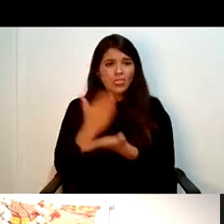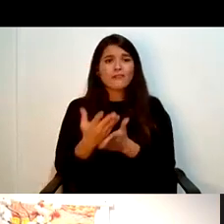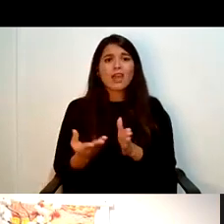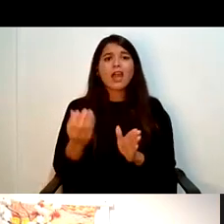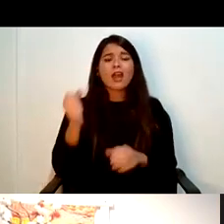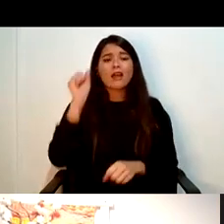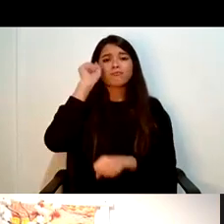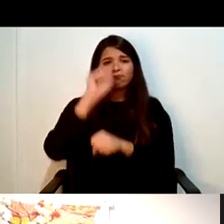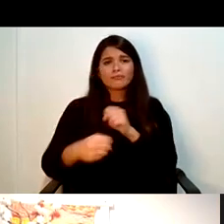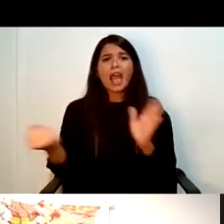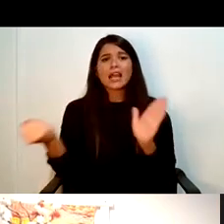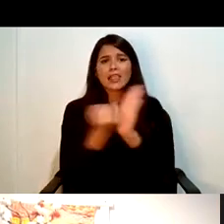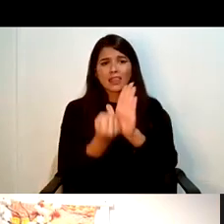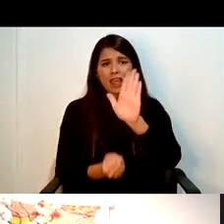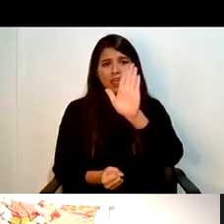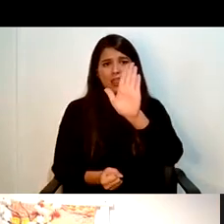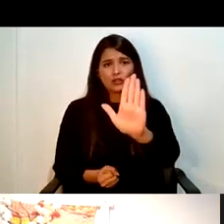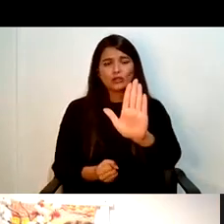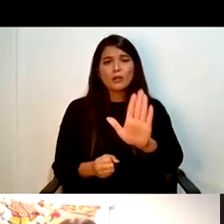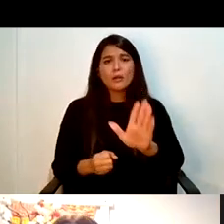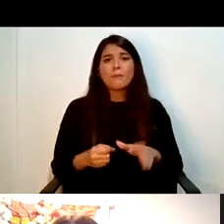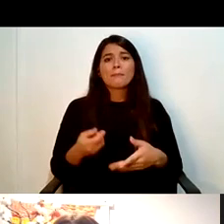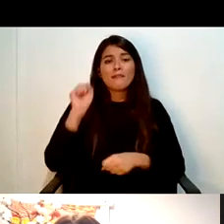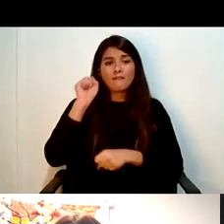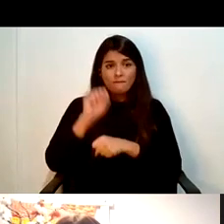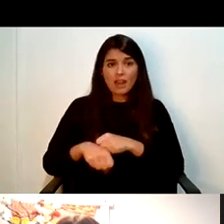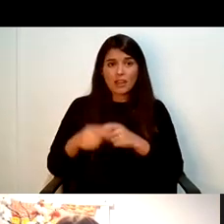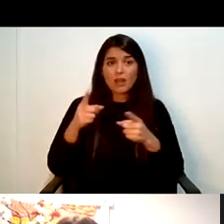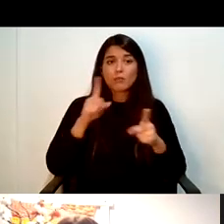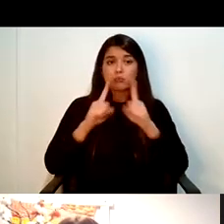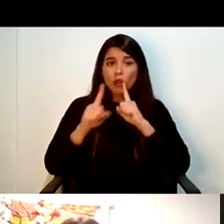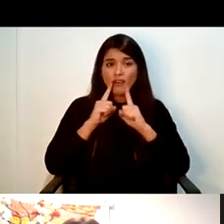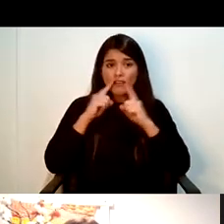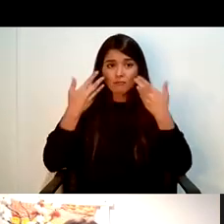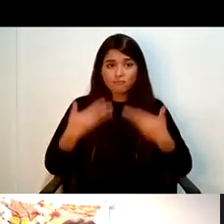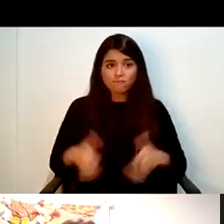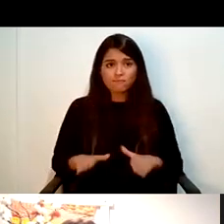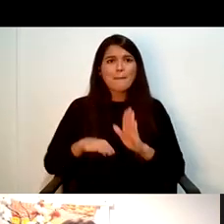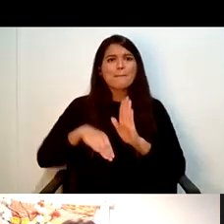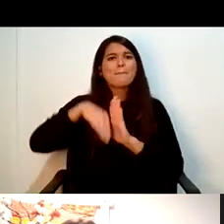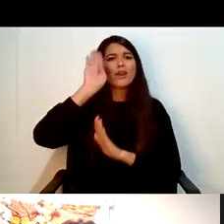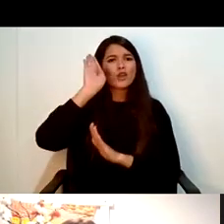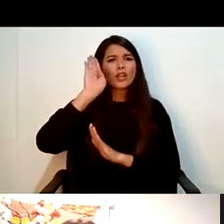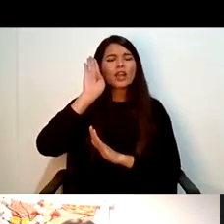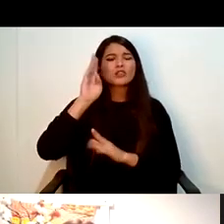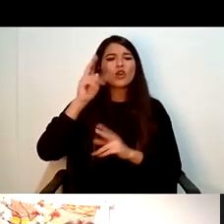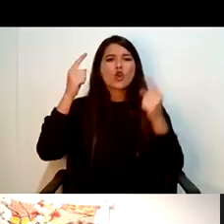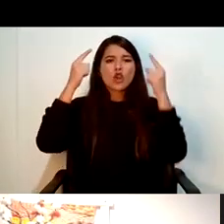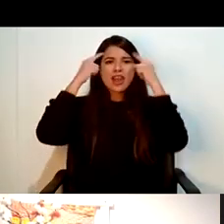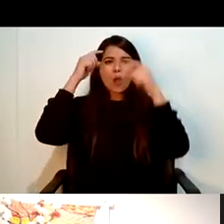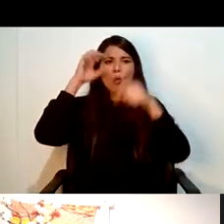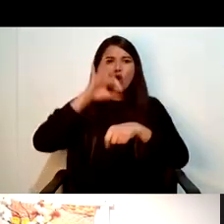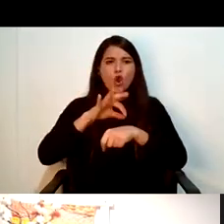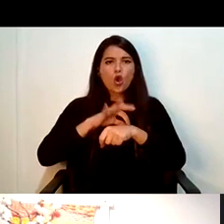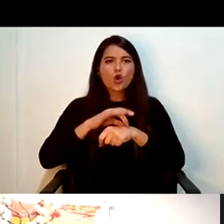aplicación de este instrumento que está validado, y en su mayoría son neurólogos o